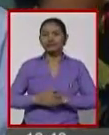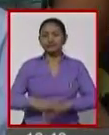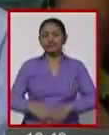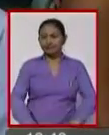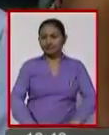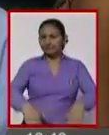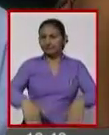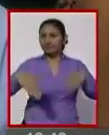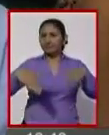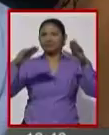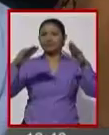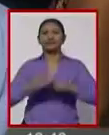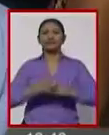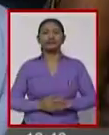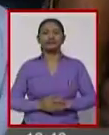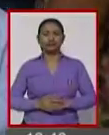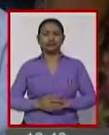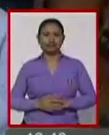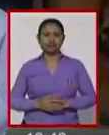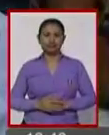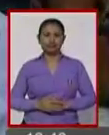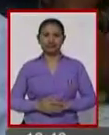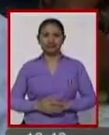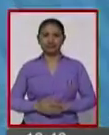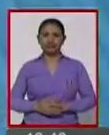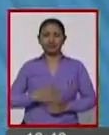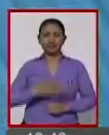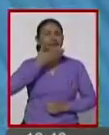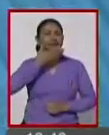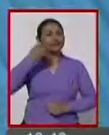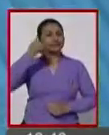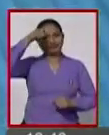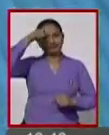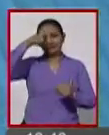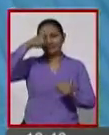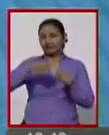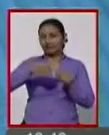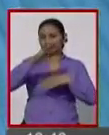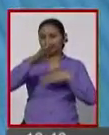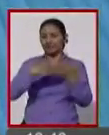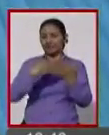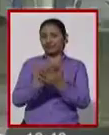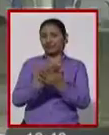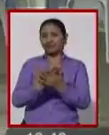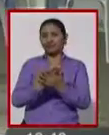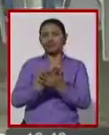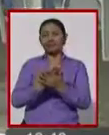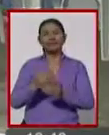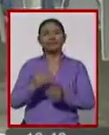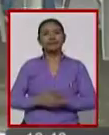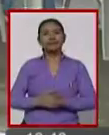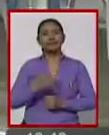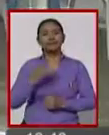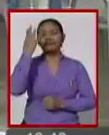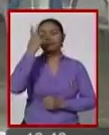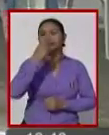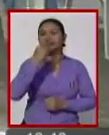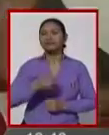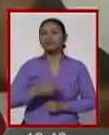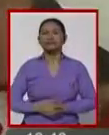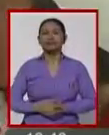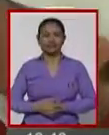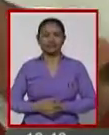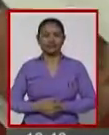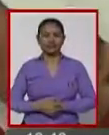Desde que nacen hasta que se hacen grandes ya. ¿El mejor recuerdo? ¿Empezamos? Todos son mejores recuerdos, bonitos recuerdos,